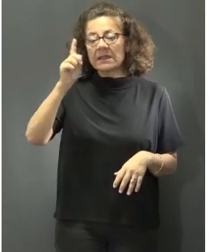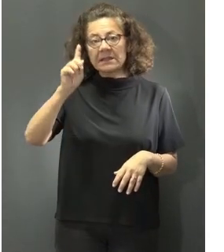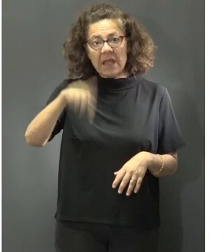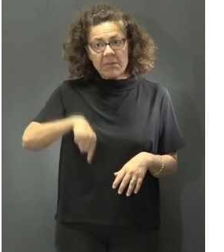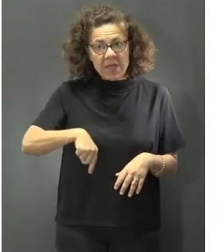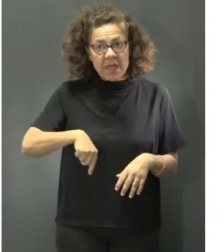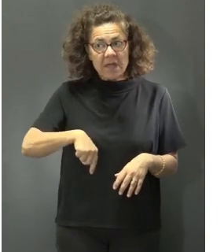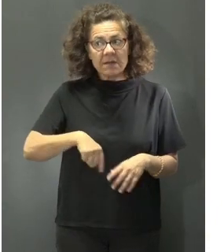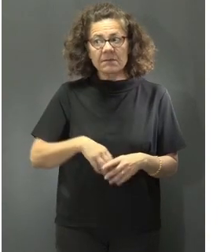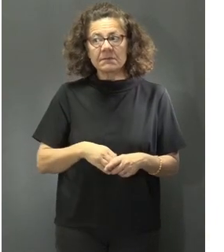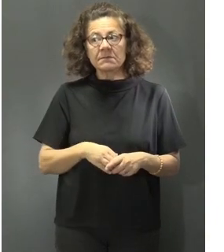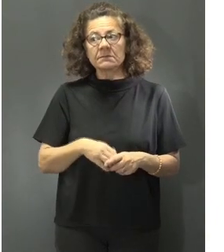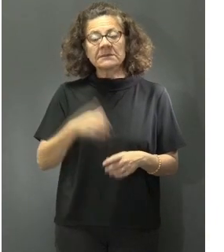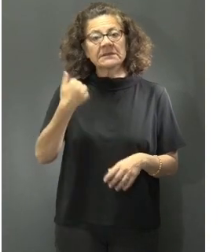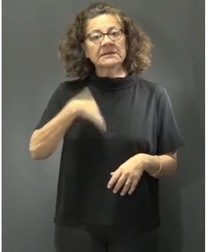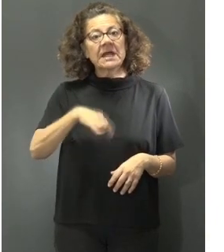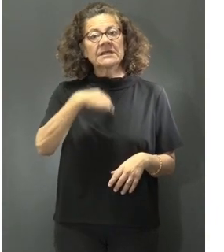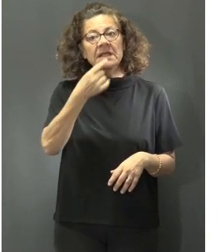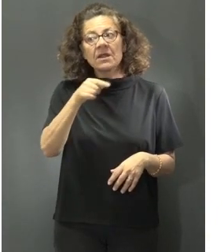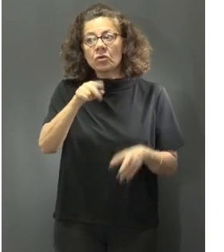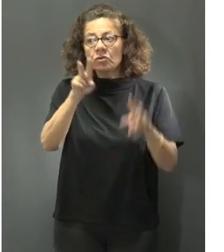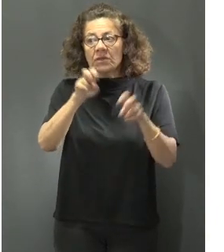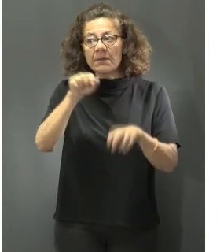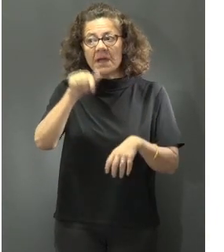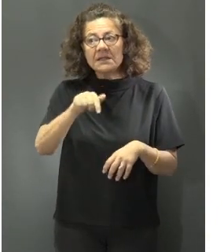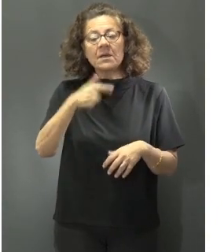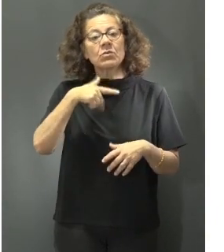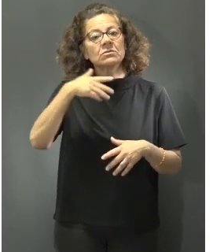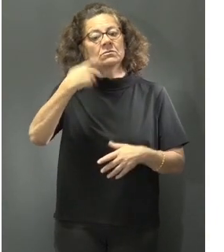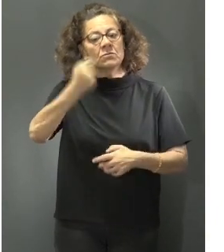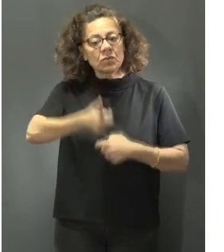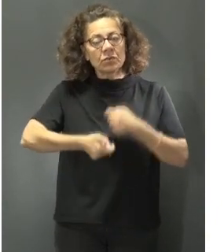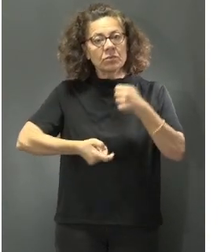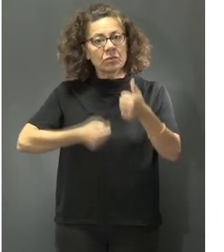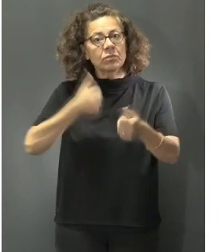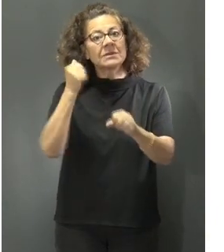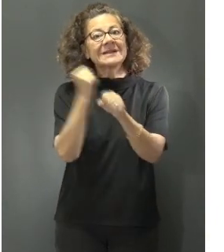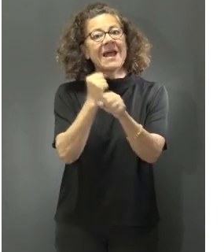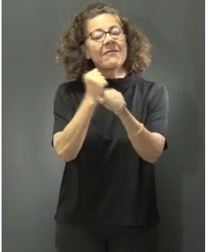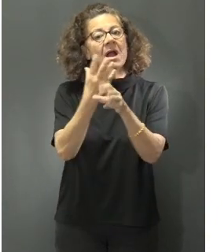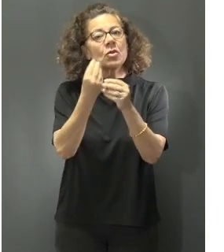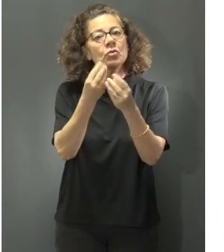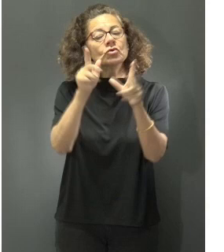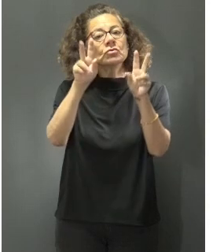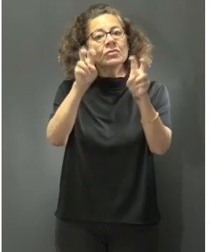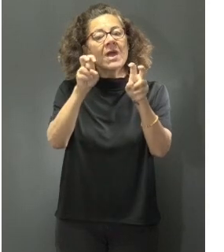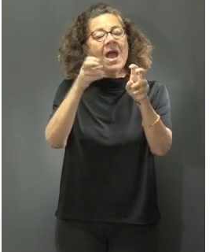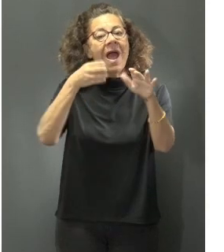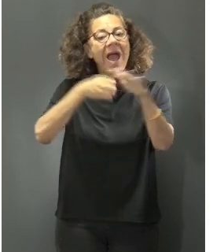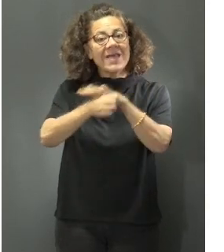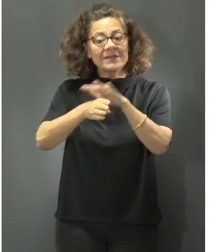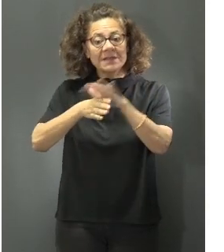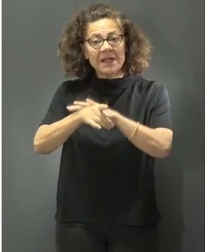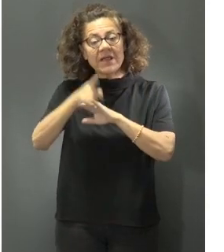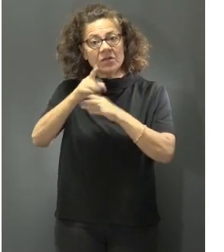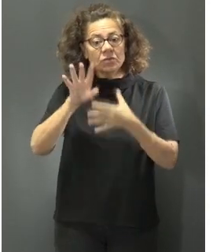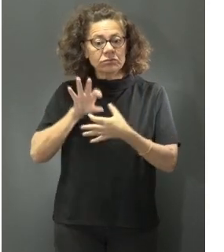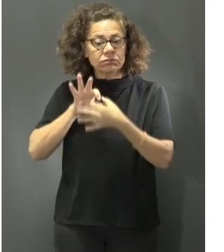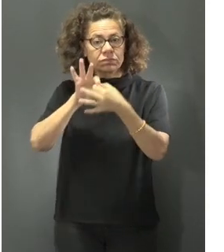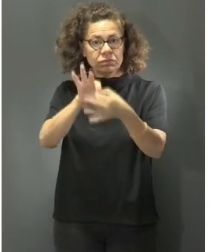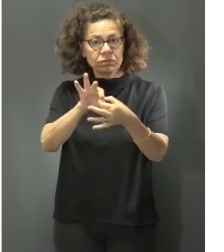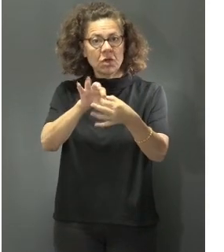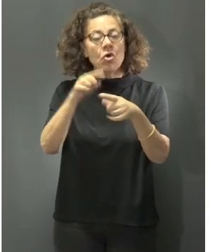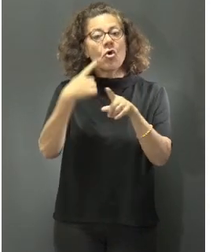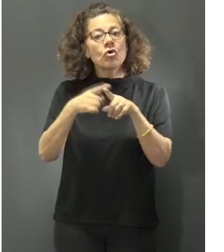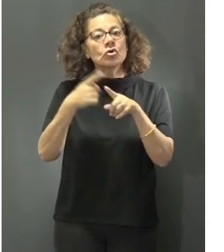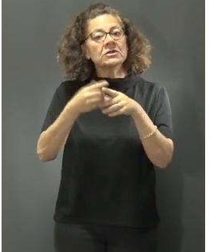se mencionó este tema, ¿no? Pues se ha ido trabajando mucho desde la accesibilidad en su vertiente que tiene más que ver con